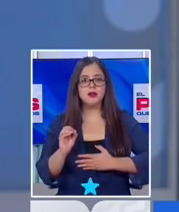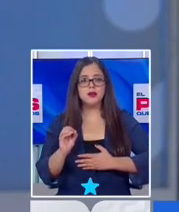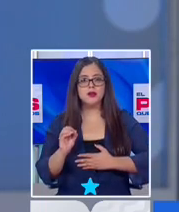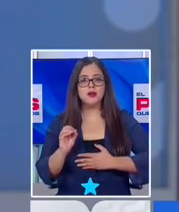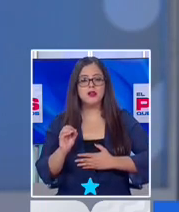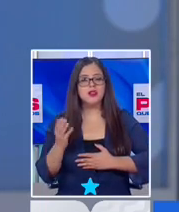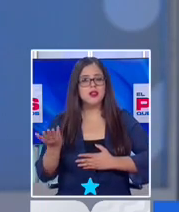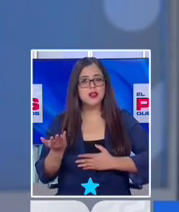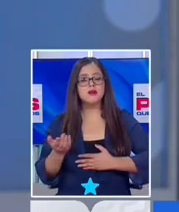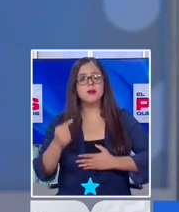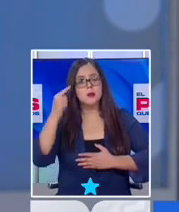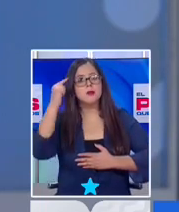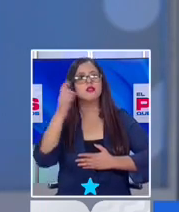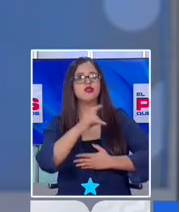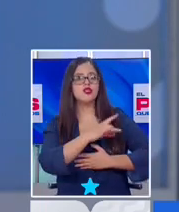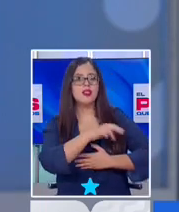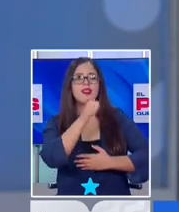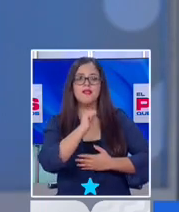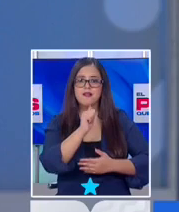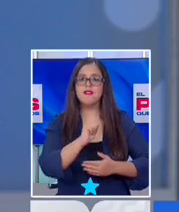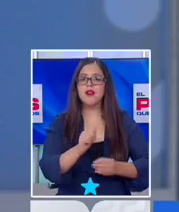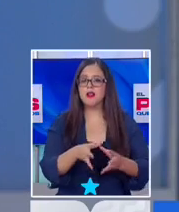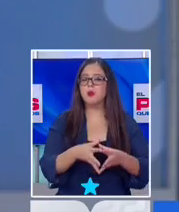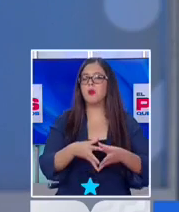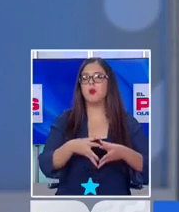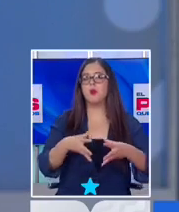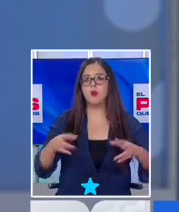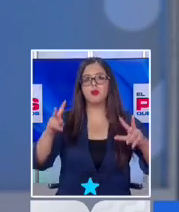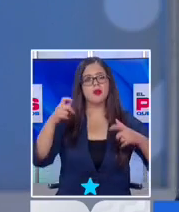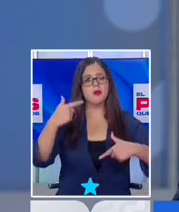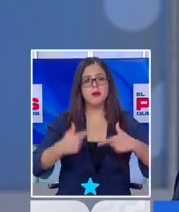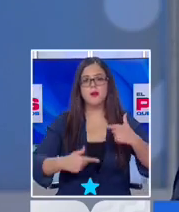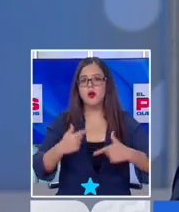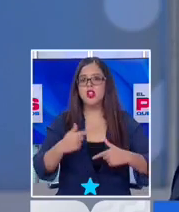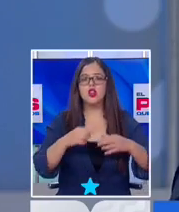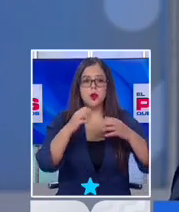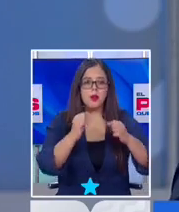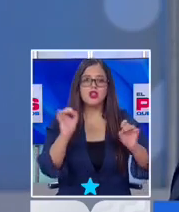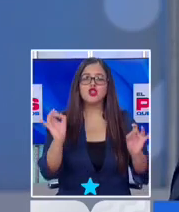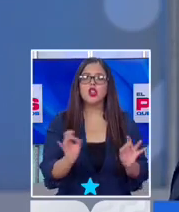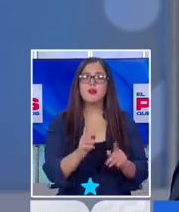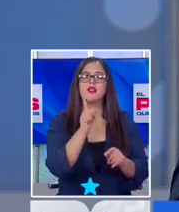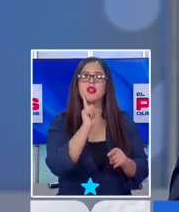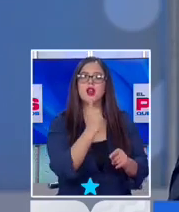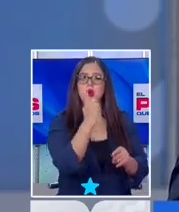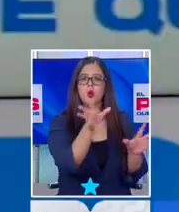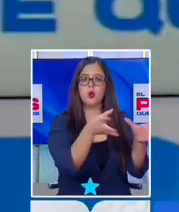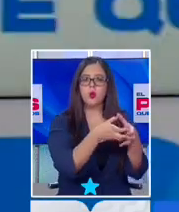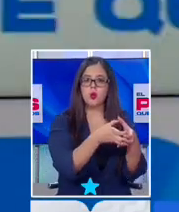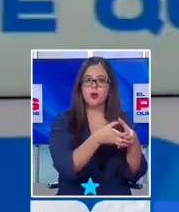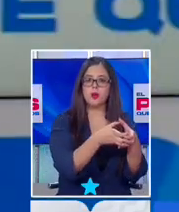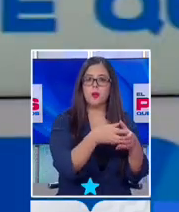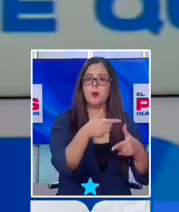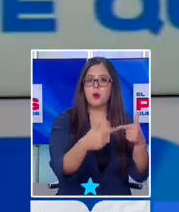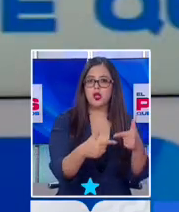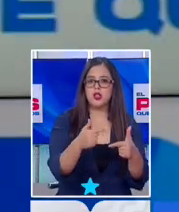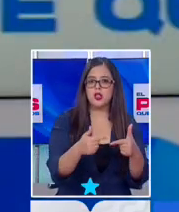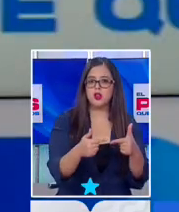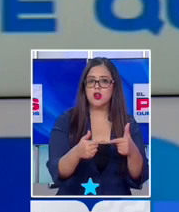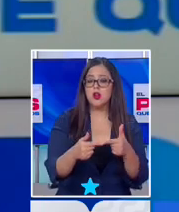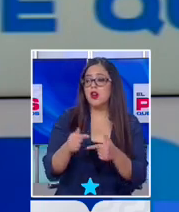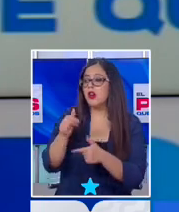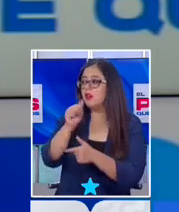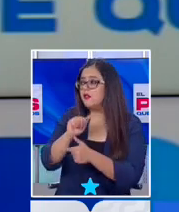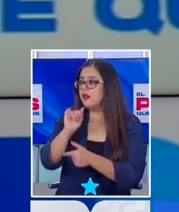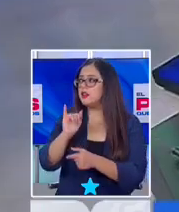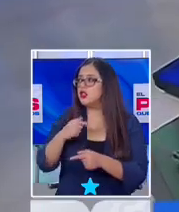profundo es que creo que chile le falta mucha madurez política para tener únicamente tiene que haber un contrapeso se ha hablado por ejemplo absolutamente